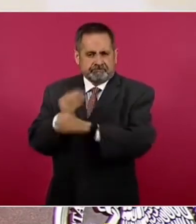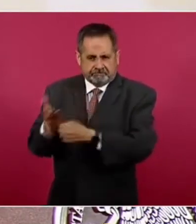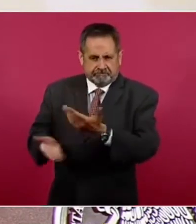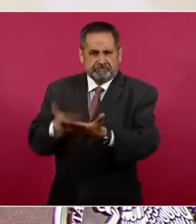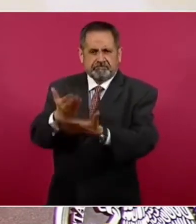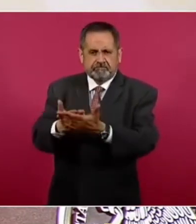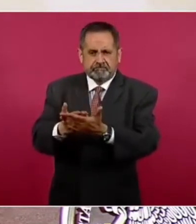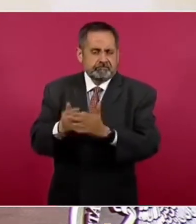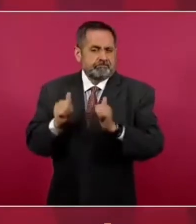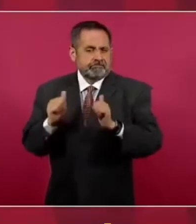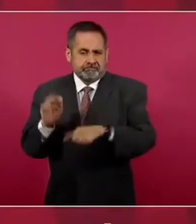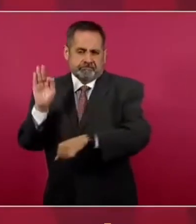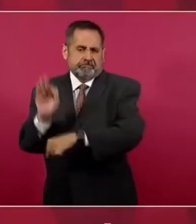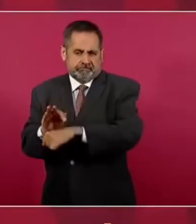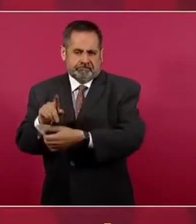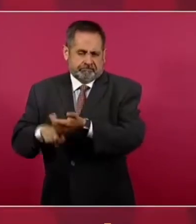para proteger lo básico.